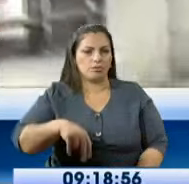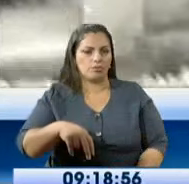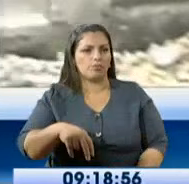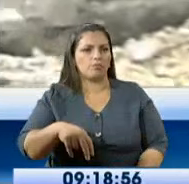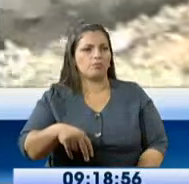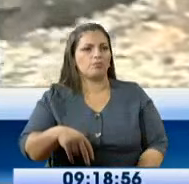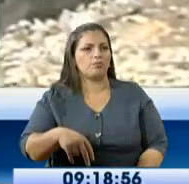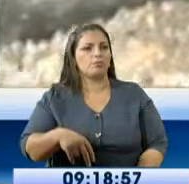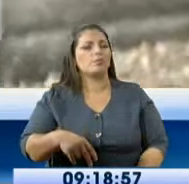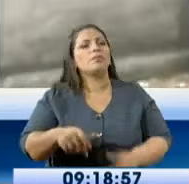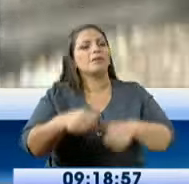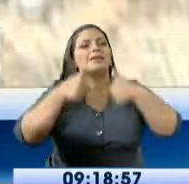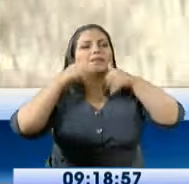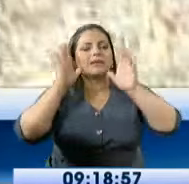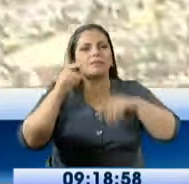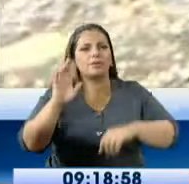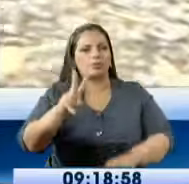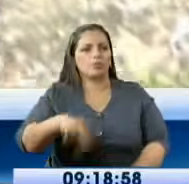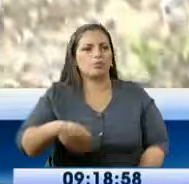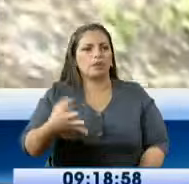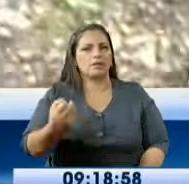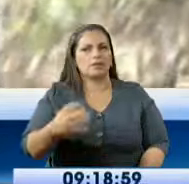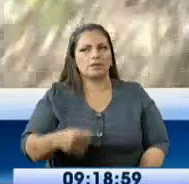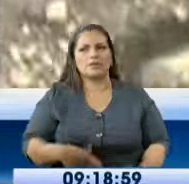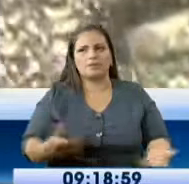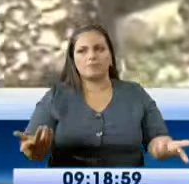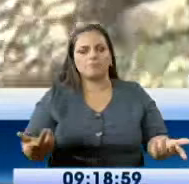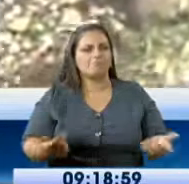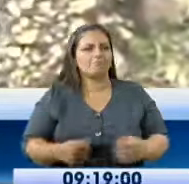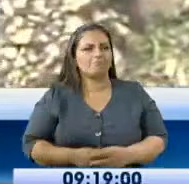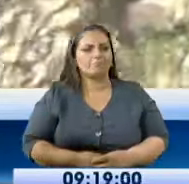estamos en esta. Ahora, el solar que está aquí, pues, se ha venido